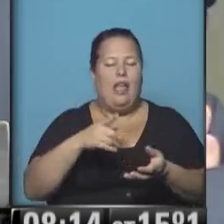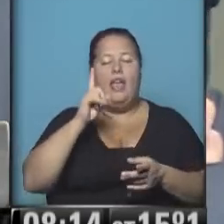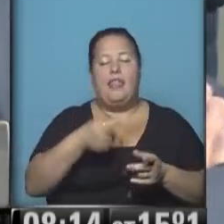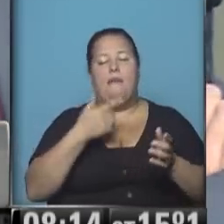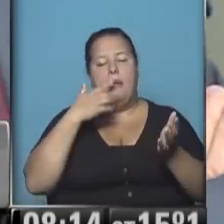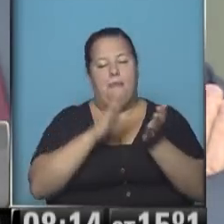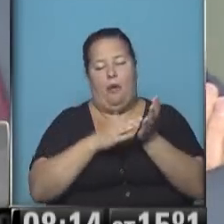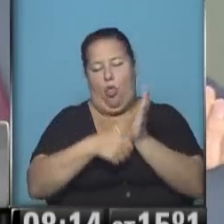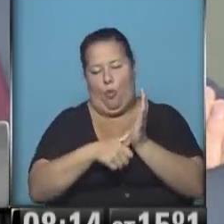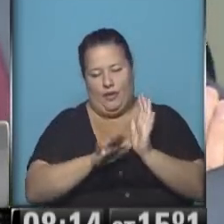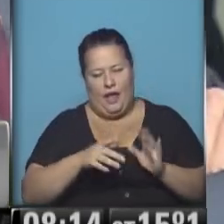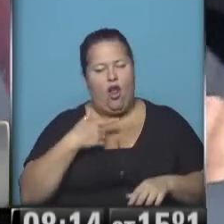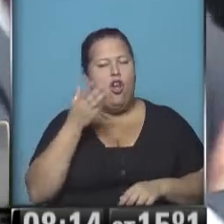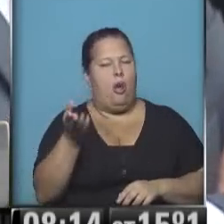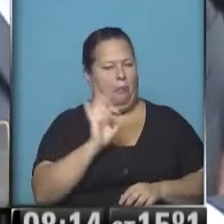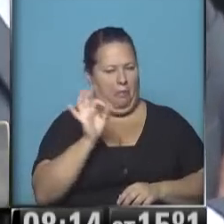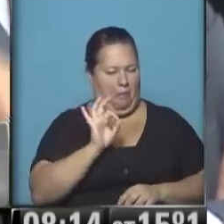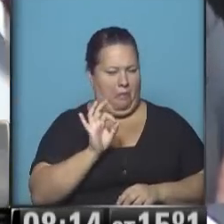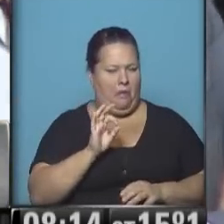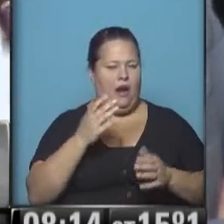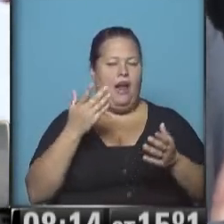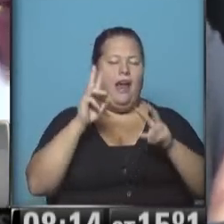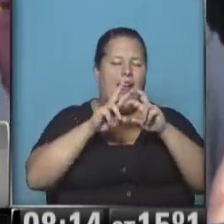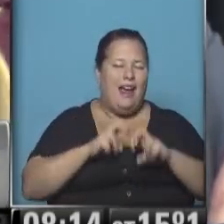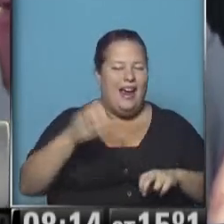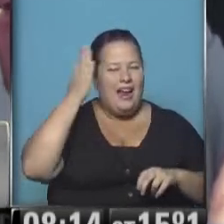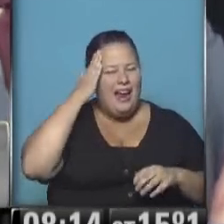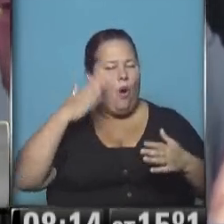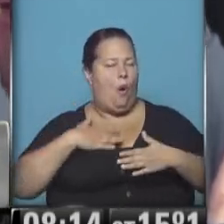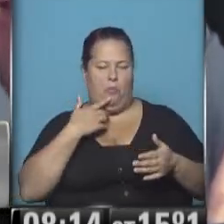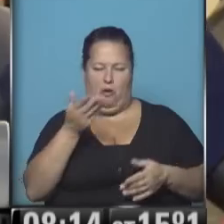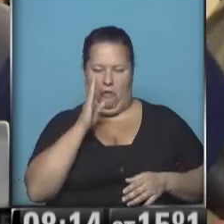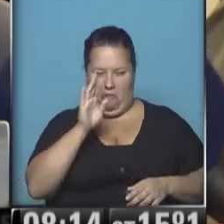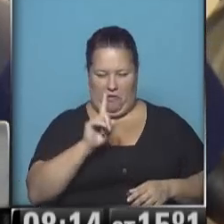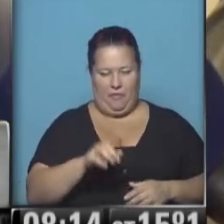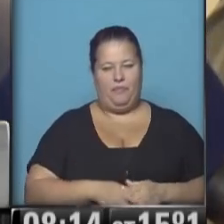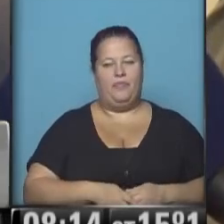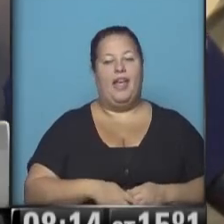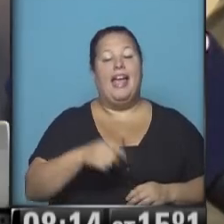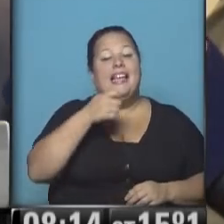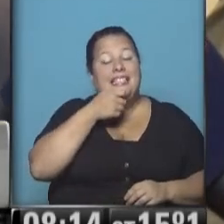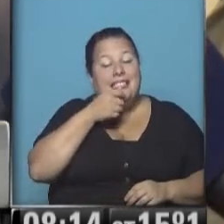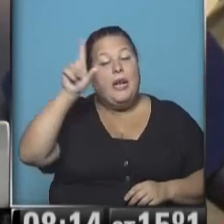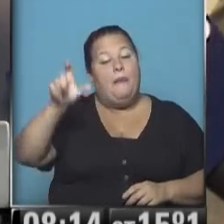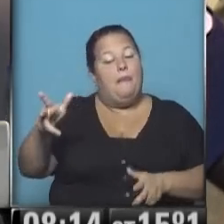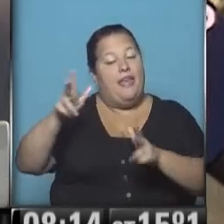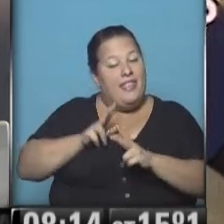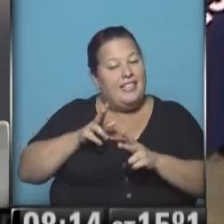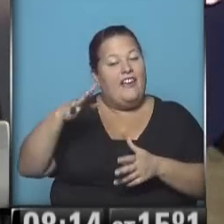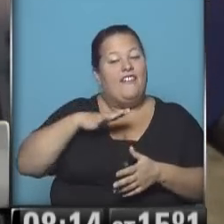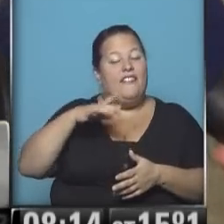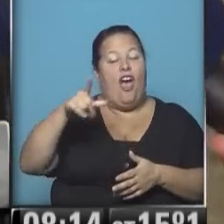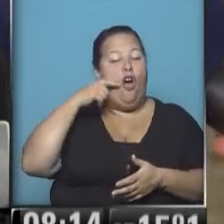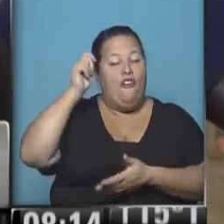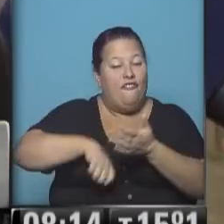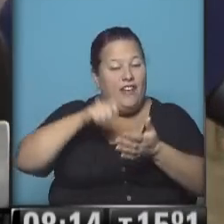documental no hemos pedido en ningún momento una pericia psicofísica sobre si alguien me dijera que faita ha firmado